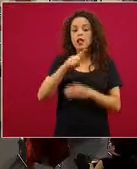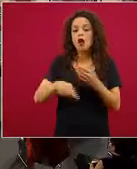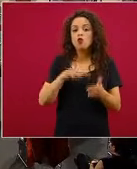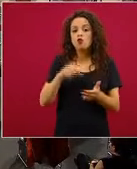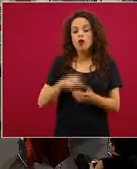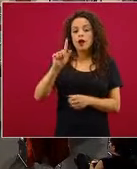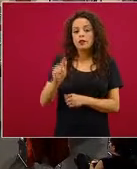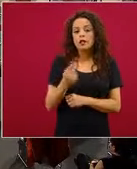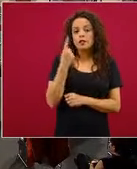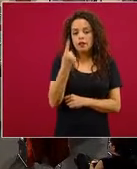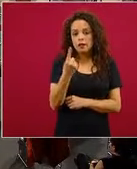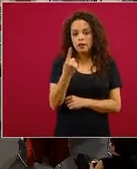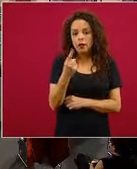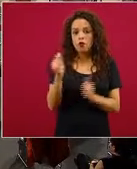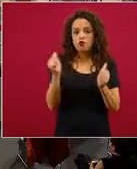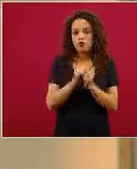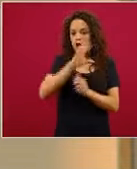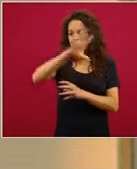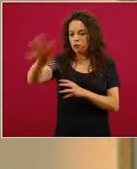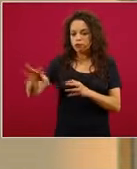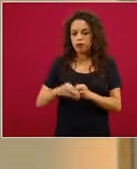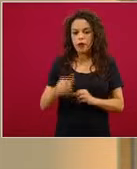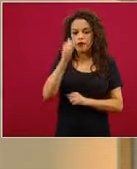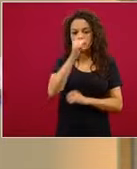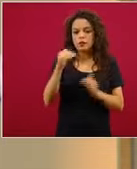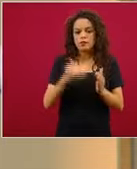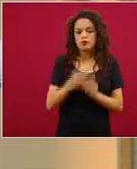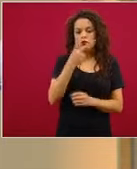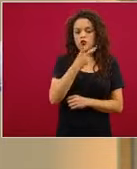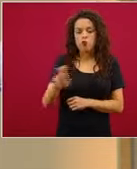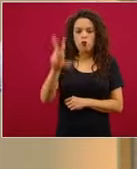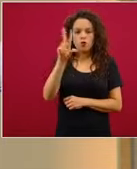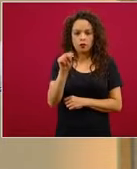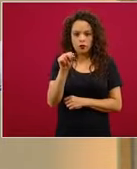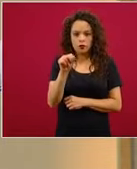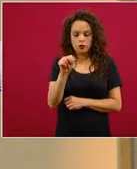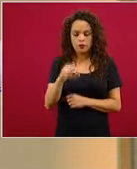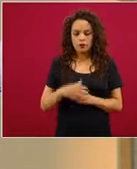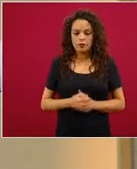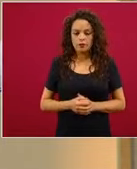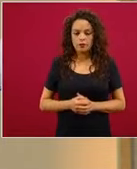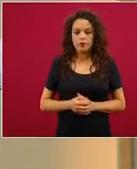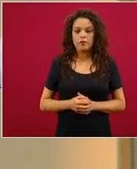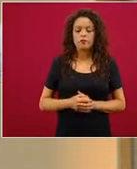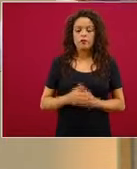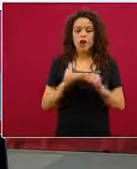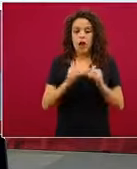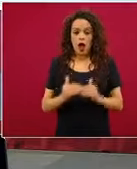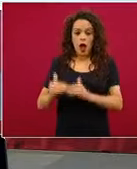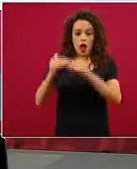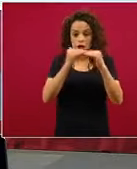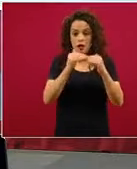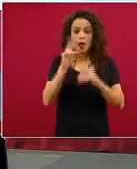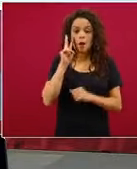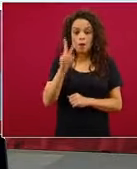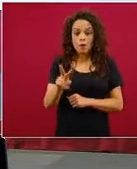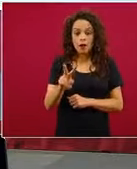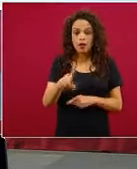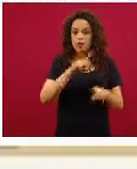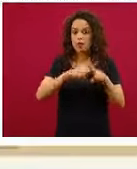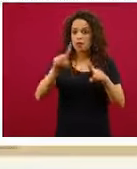una incidencia acumulada de 6.280. Y por encima de él vamos a encontrar muchos países de la